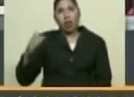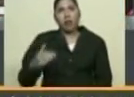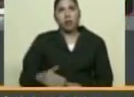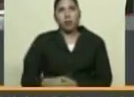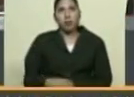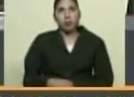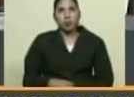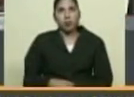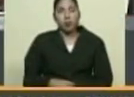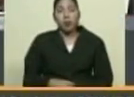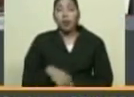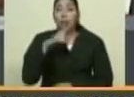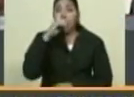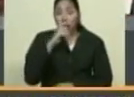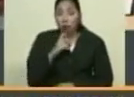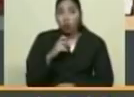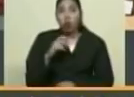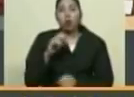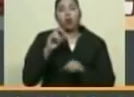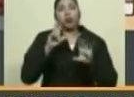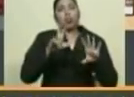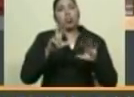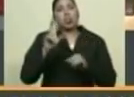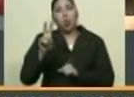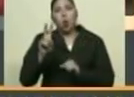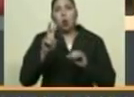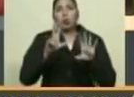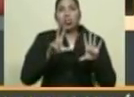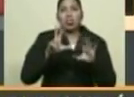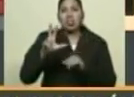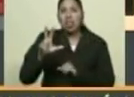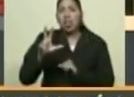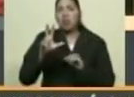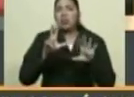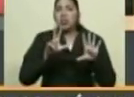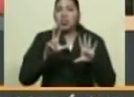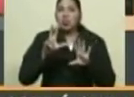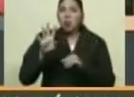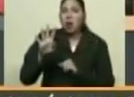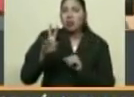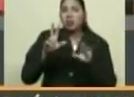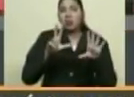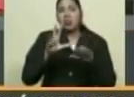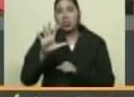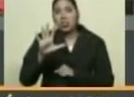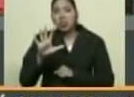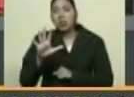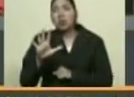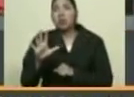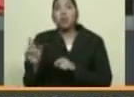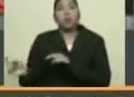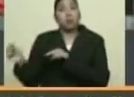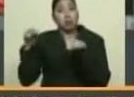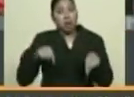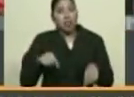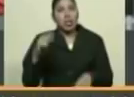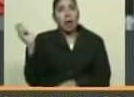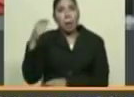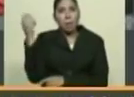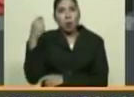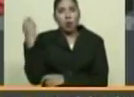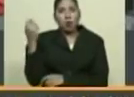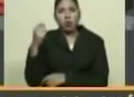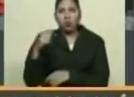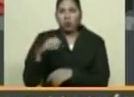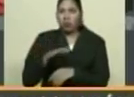Pero en el año 82 y luego 83, 84, 85 y se vino para acá. Y la gente preguntaba, pero ¿por qué